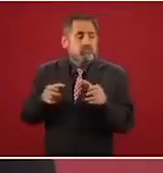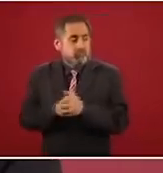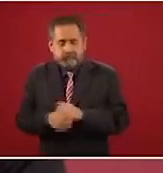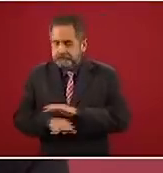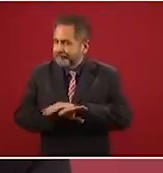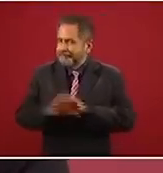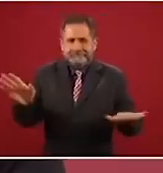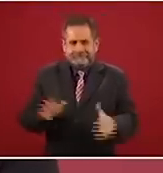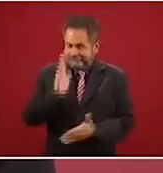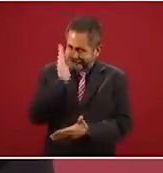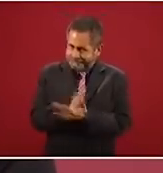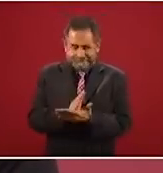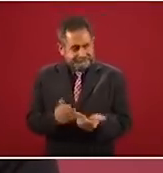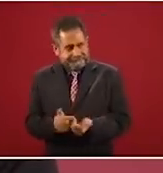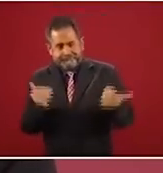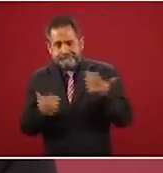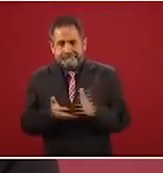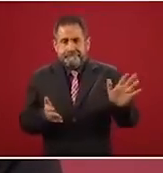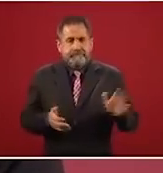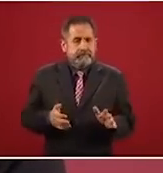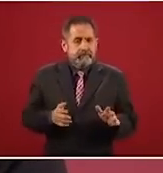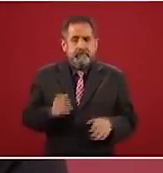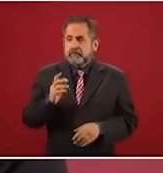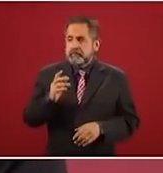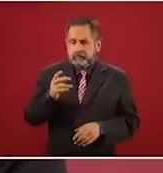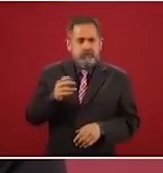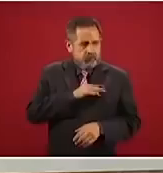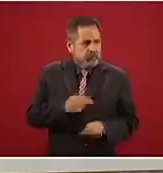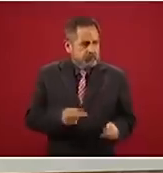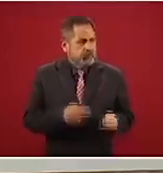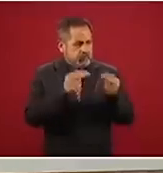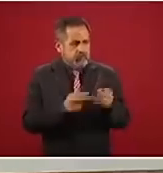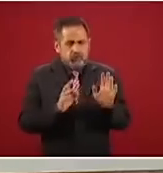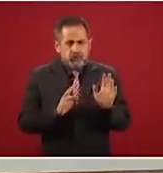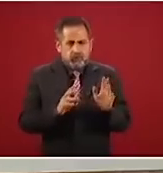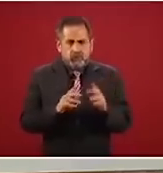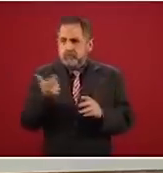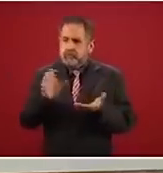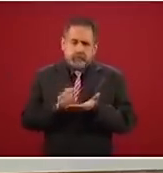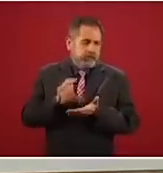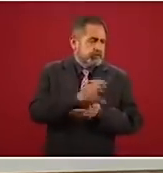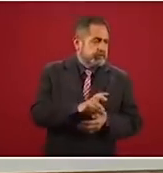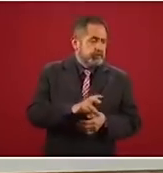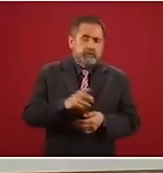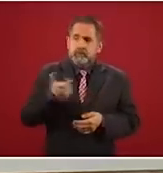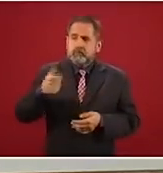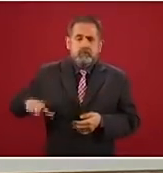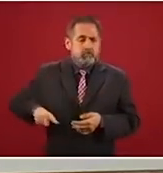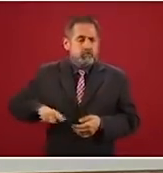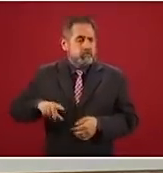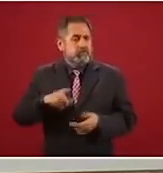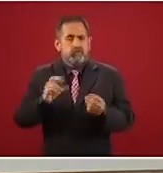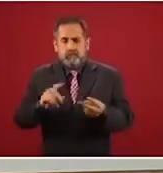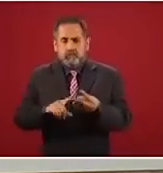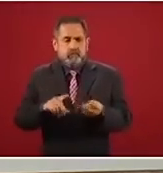y que se pueden hacer negocios. Tiene que haber inversión privada. El